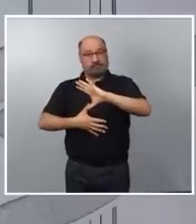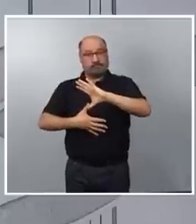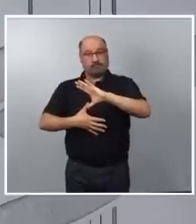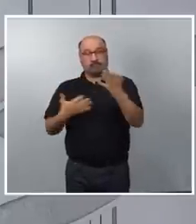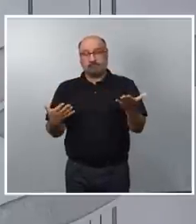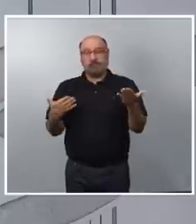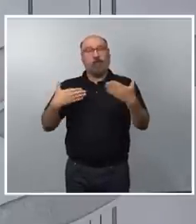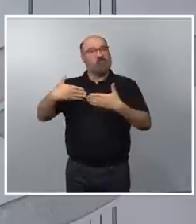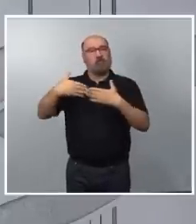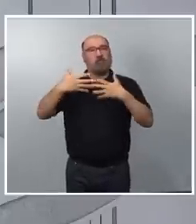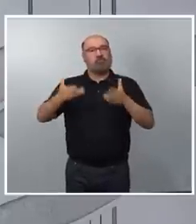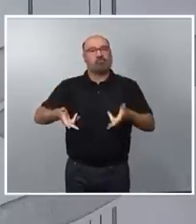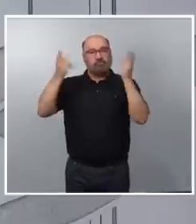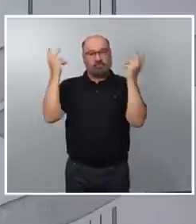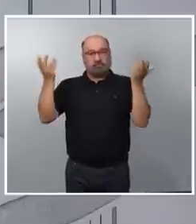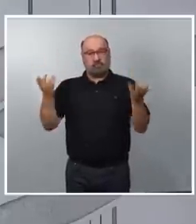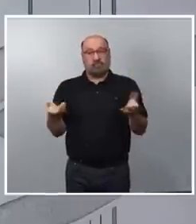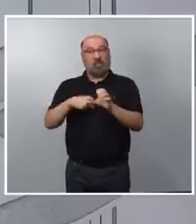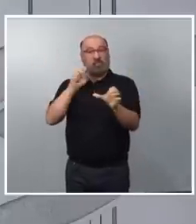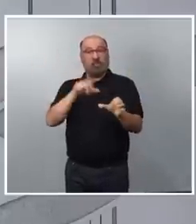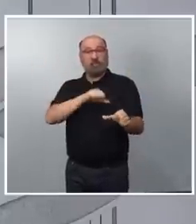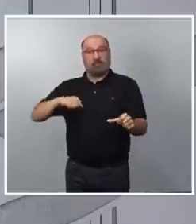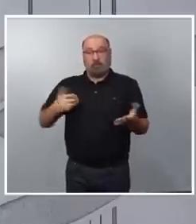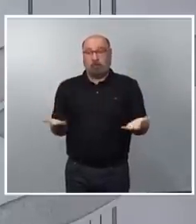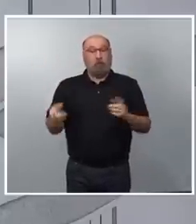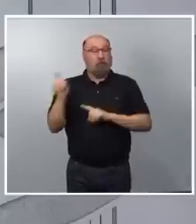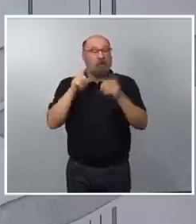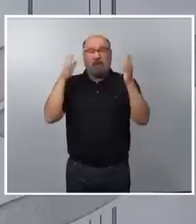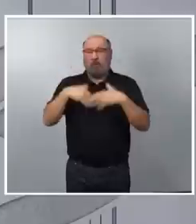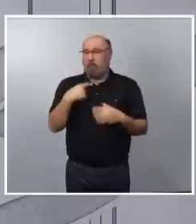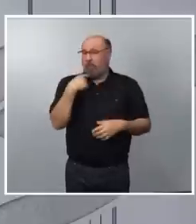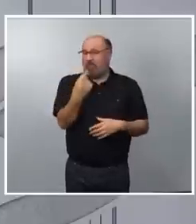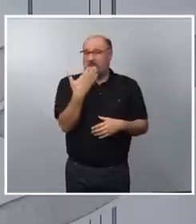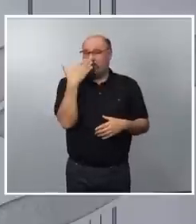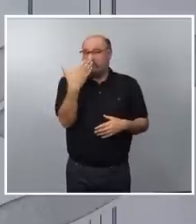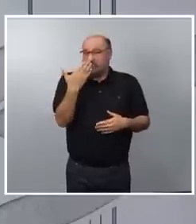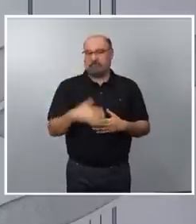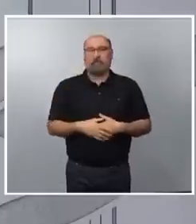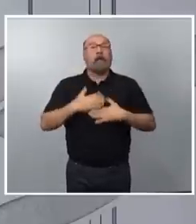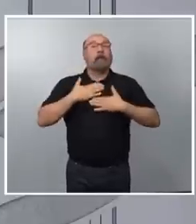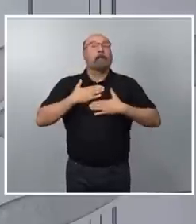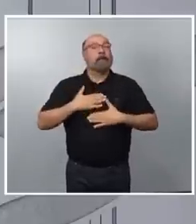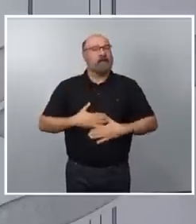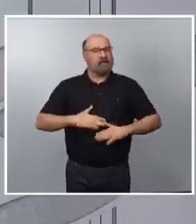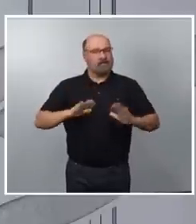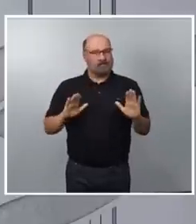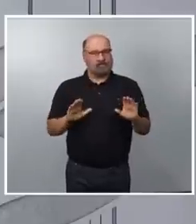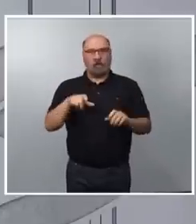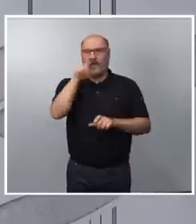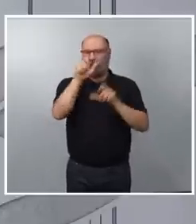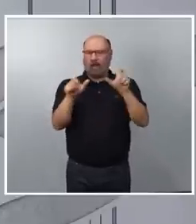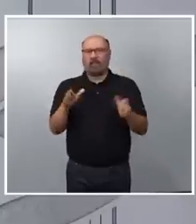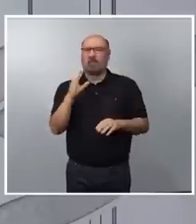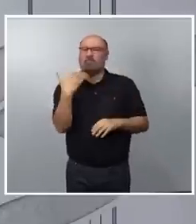Por tanto, no veo que sea problemático decirlo, porque menos mal, gentes,